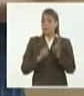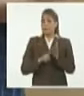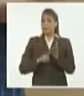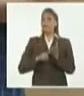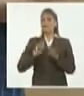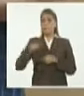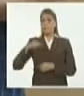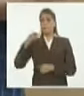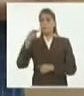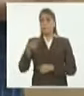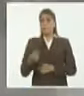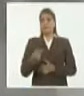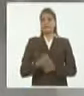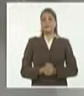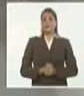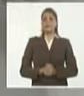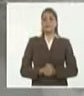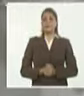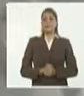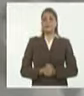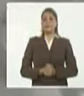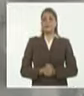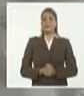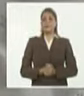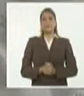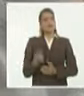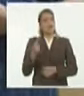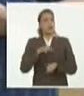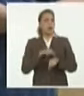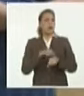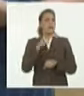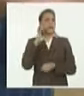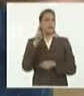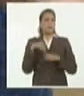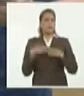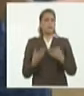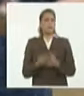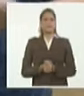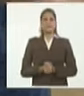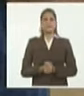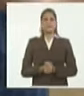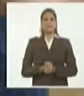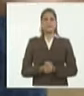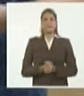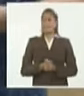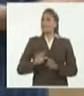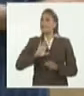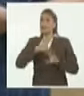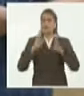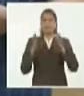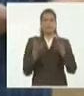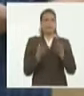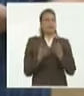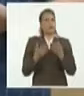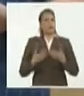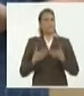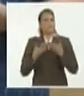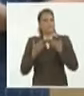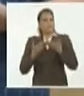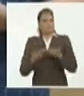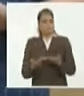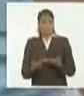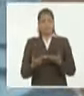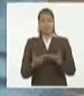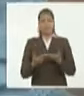Día de los Padres. Y ahora uno entiende que solo de esa formación, de ese espíritu, pueden